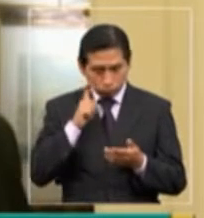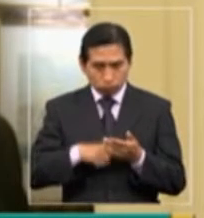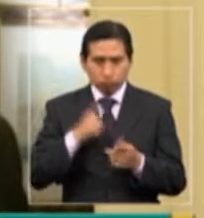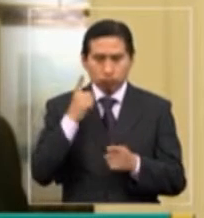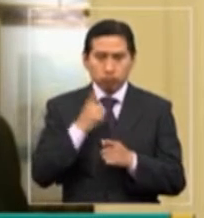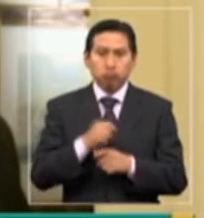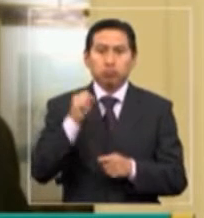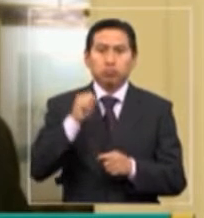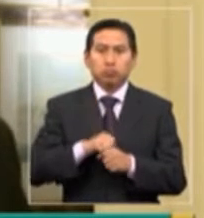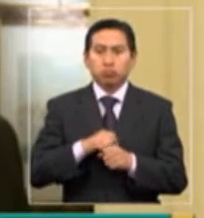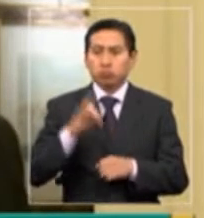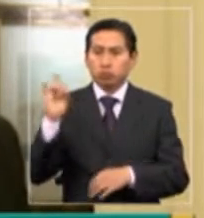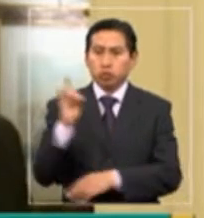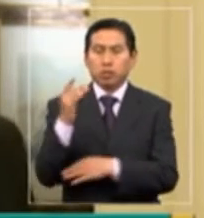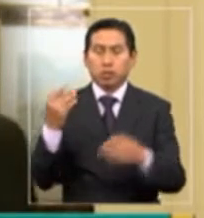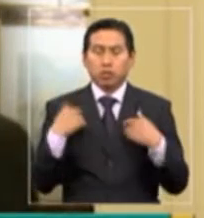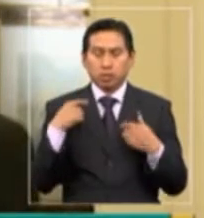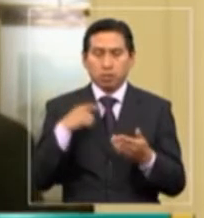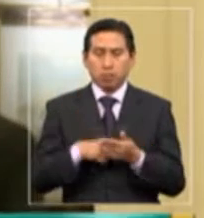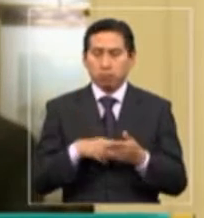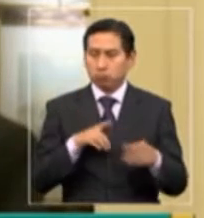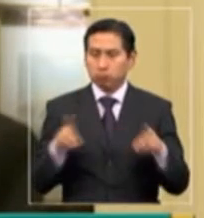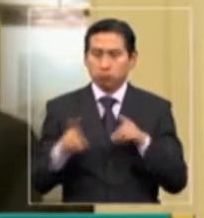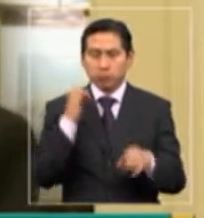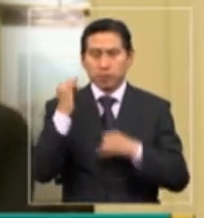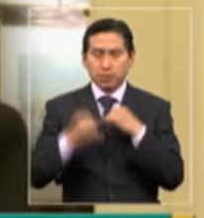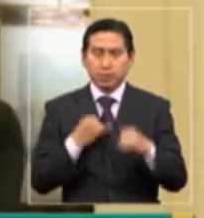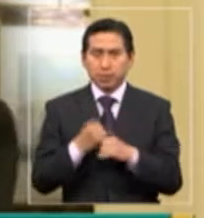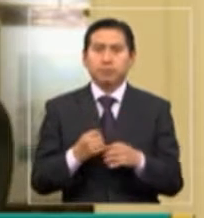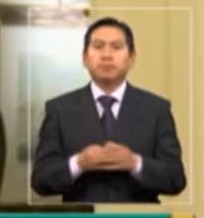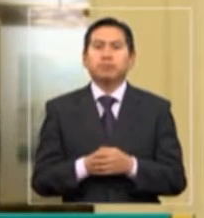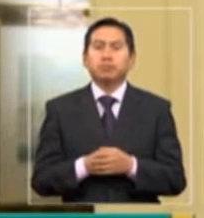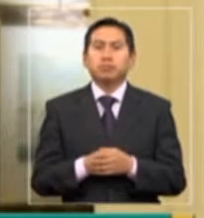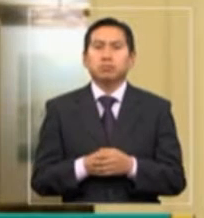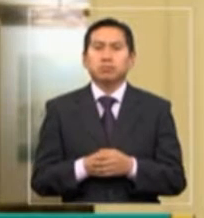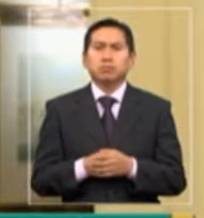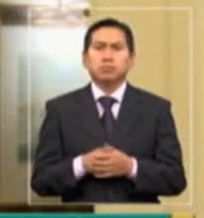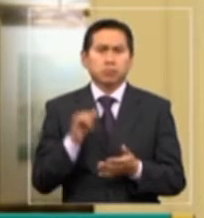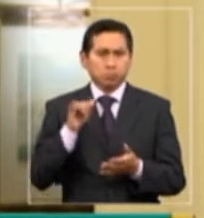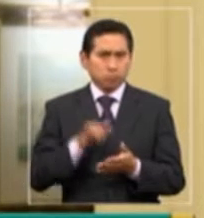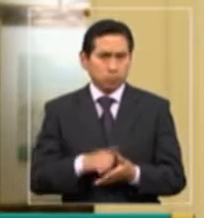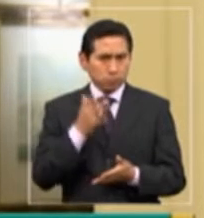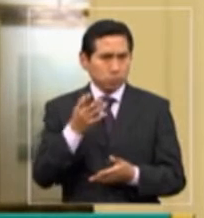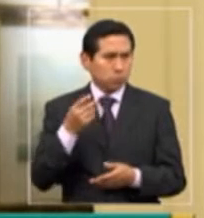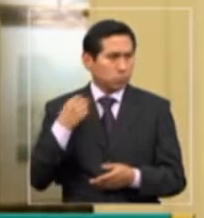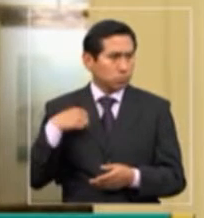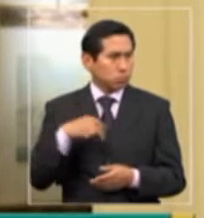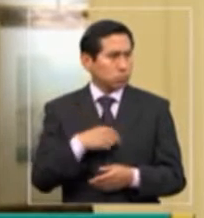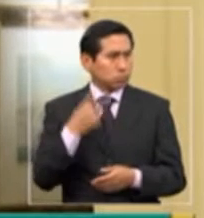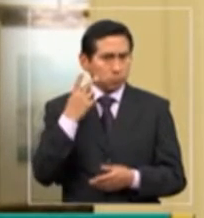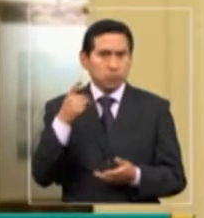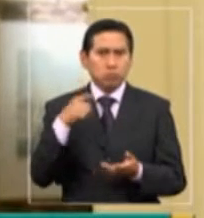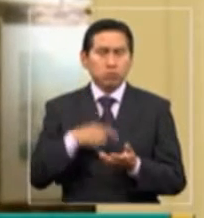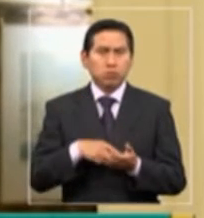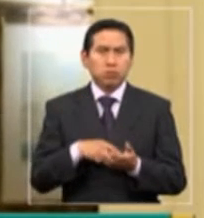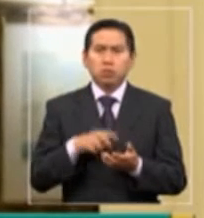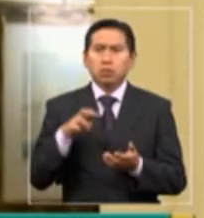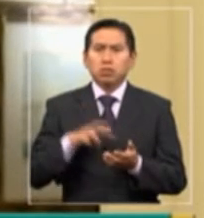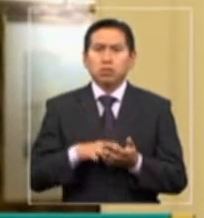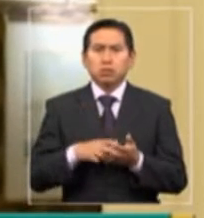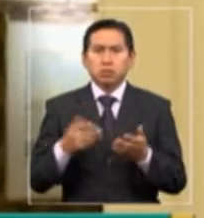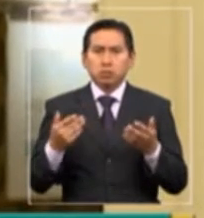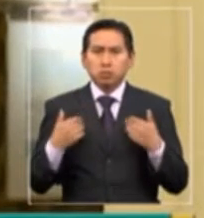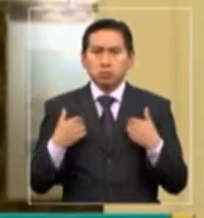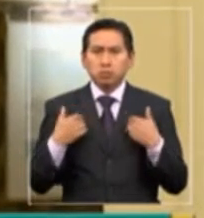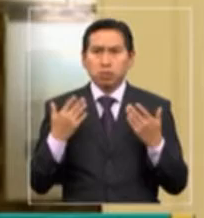trabajo que Bolivia está haciendo en la dinámica internacional. Justamente usted, vimos canciller que había